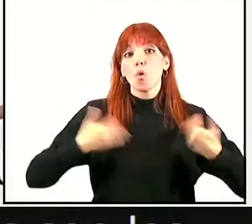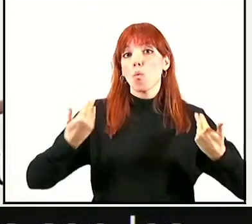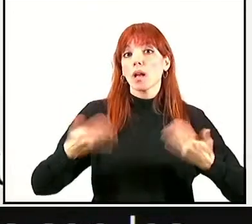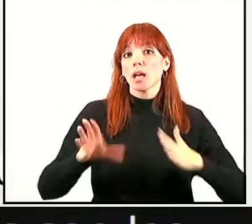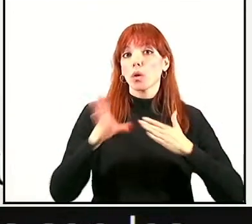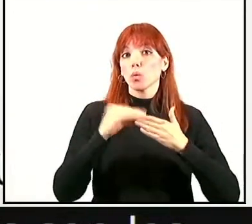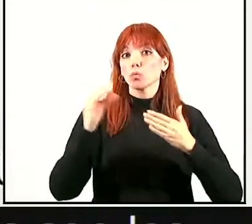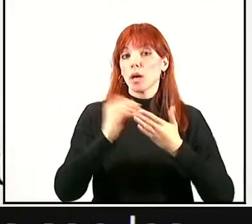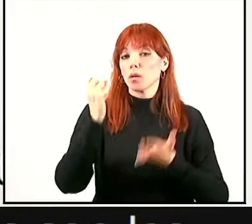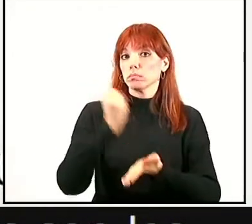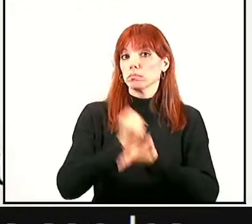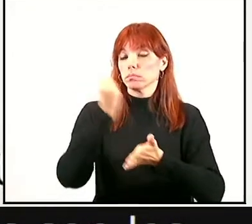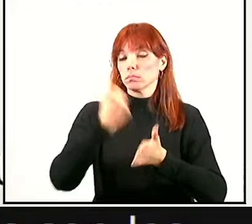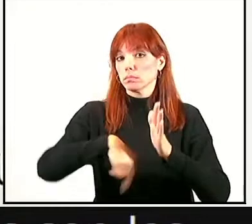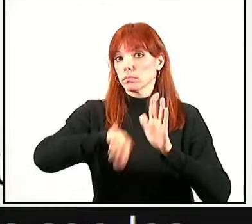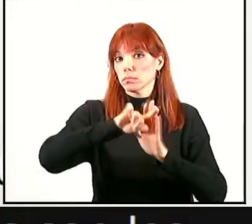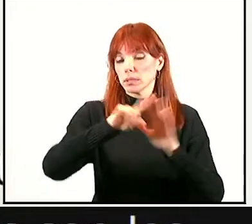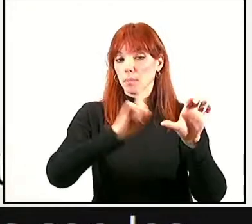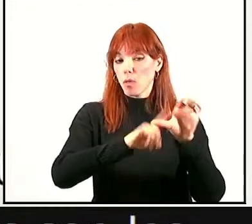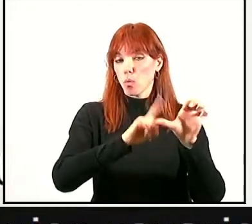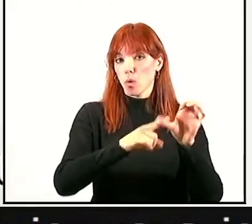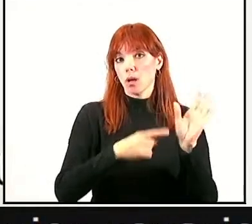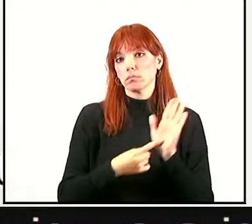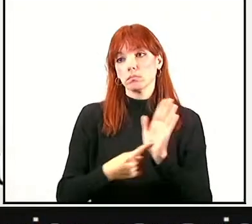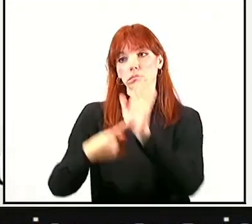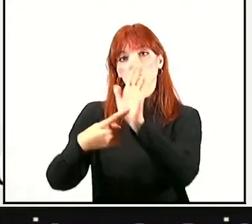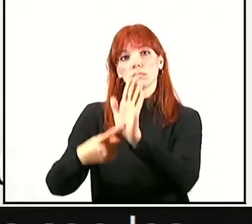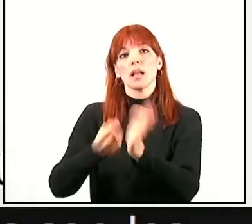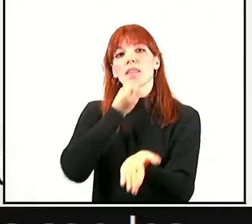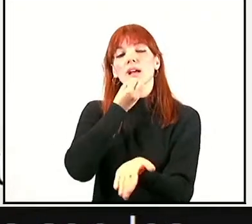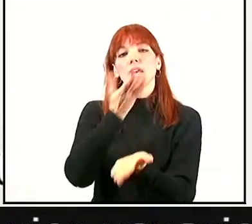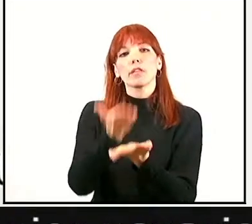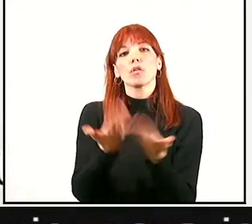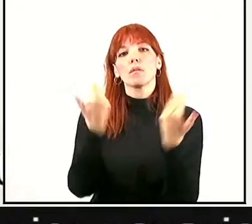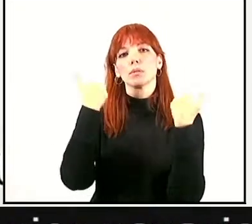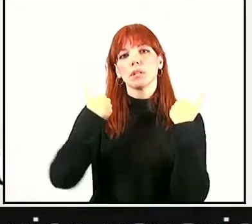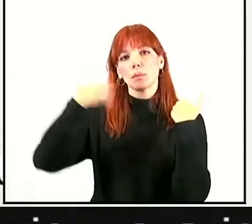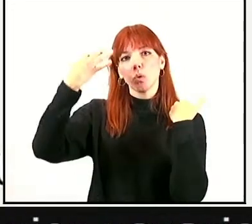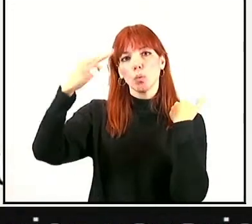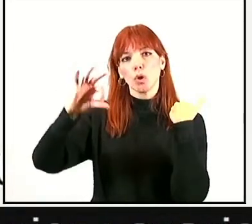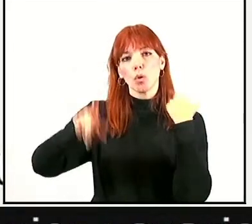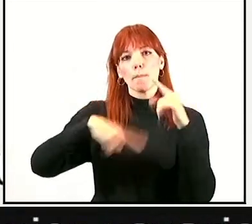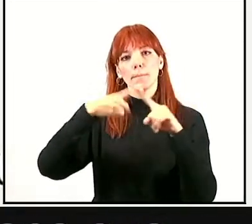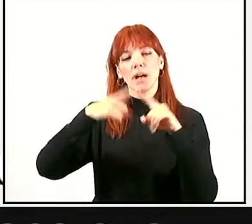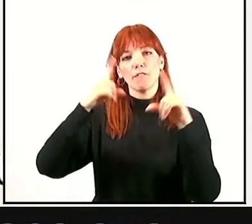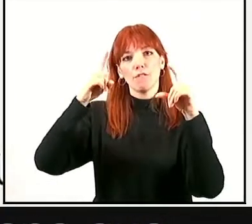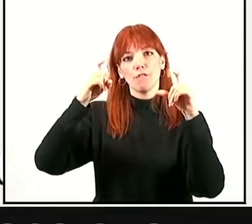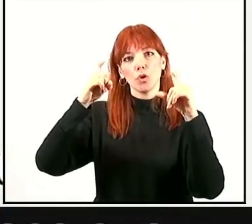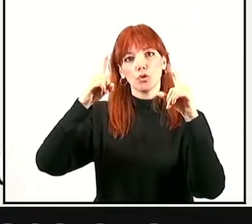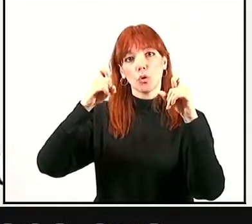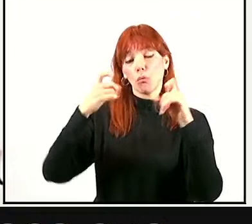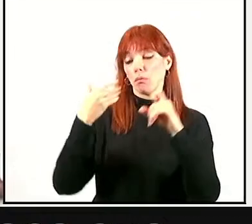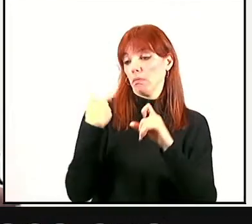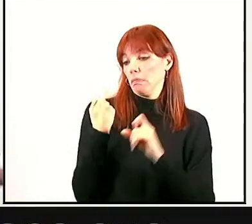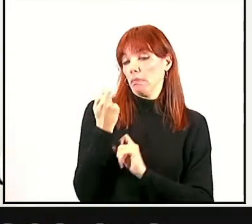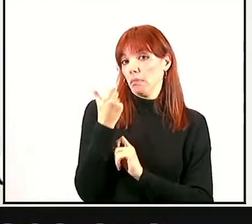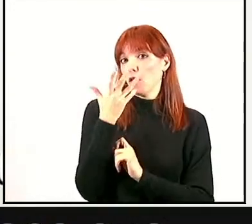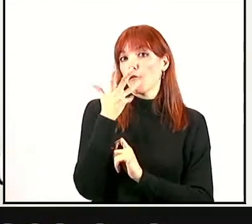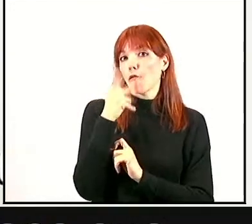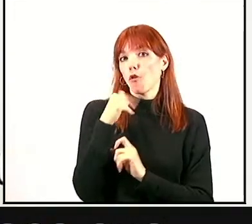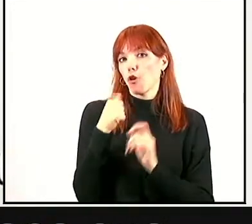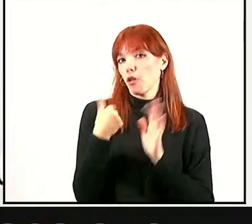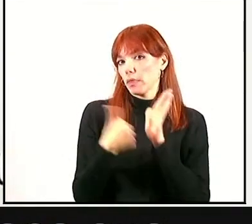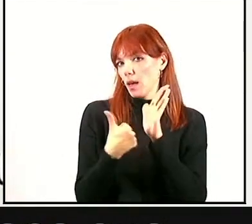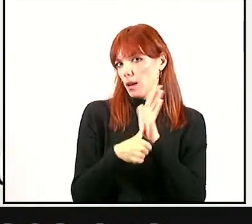empadronado en Extremadura, pues solamente tienen que presentar una declaración responsable y una fotografía reciente en color tamaño